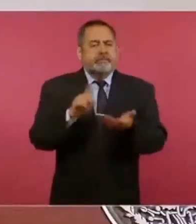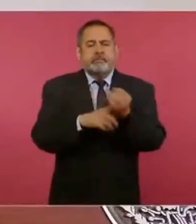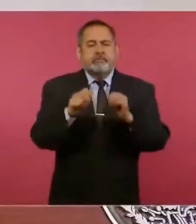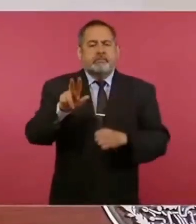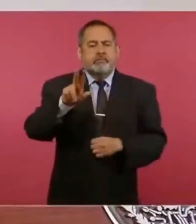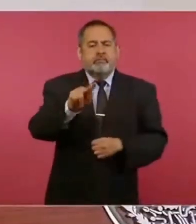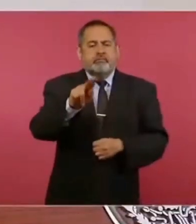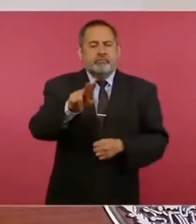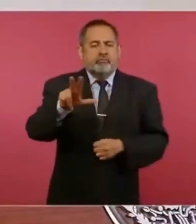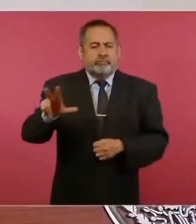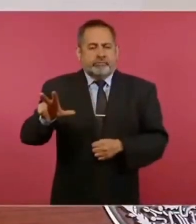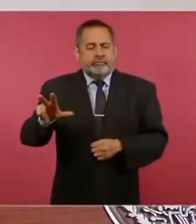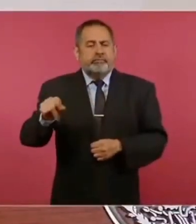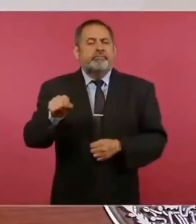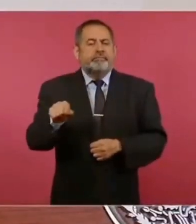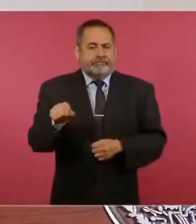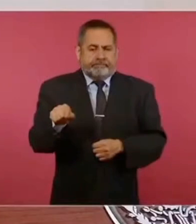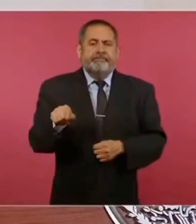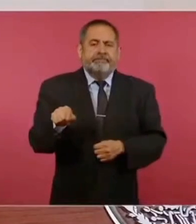88.